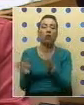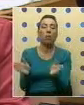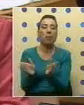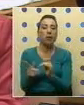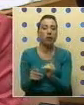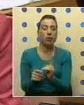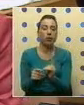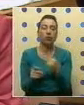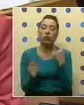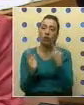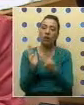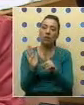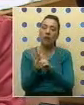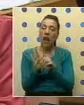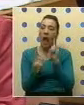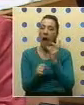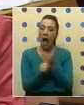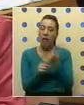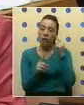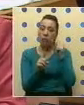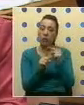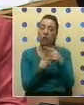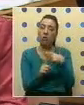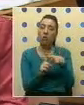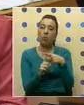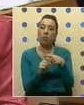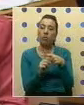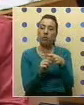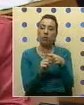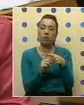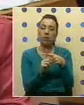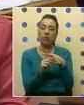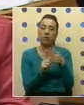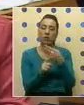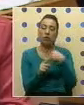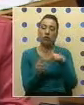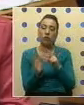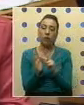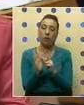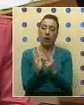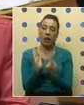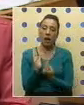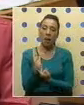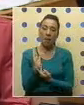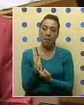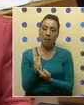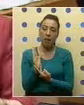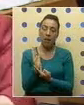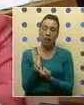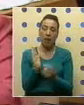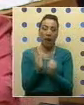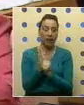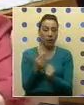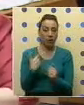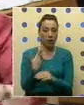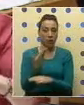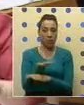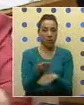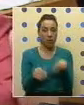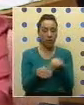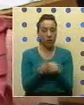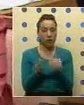esta ley, que si bien tiene un espíritu positivo, si hubiéramos cambiado ese artículo que estoy pidiendo